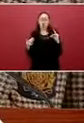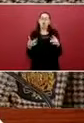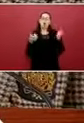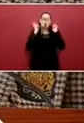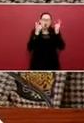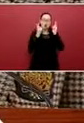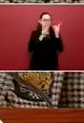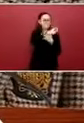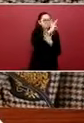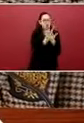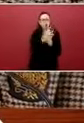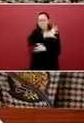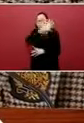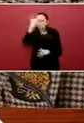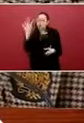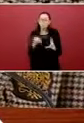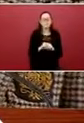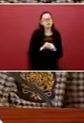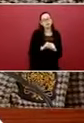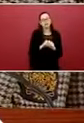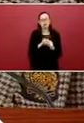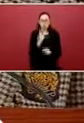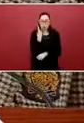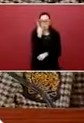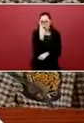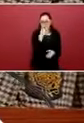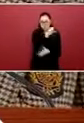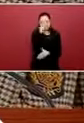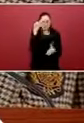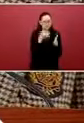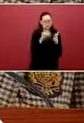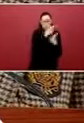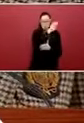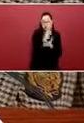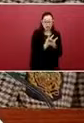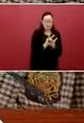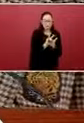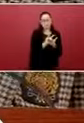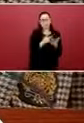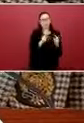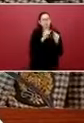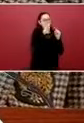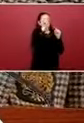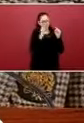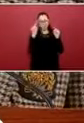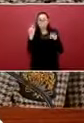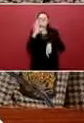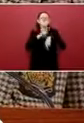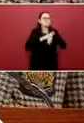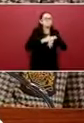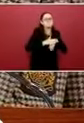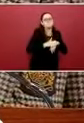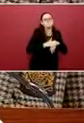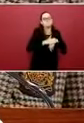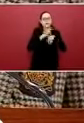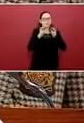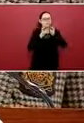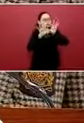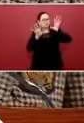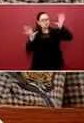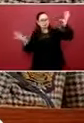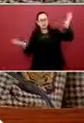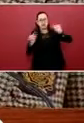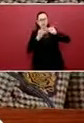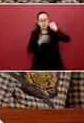los programas, es decir, que en un punto se atiendan de todos los programas y haya muchos más de los que hoy tenemos en la Secretaría de Bienestar en el